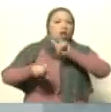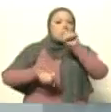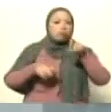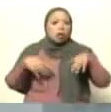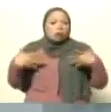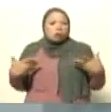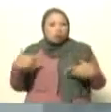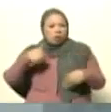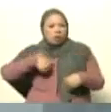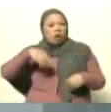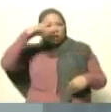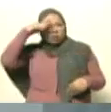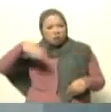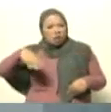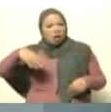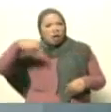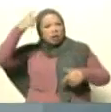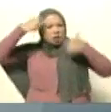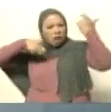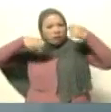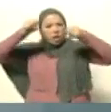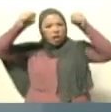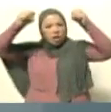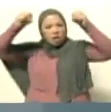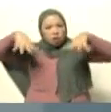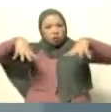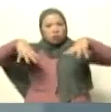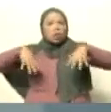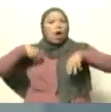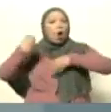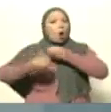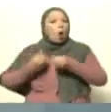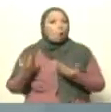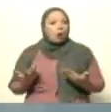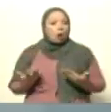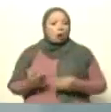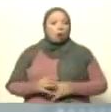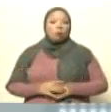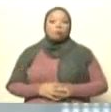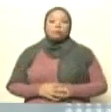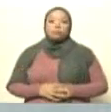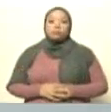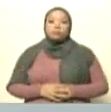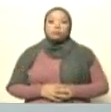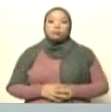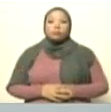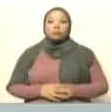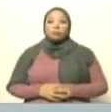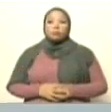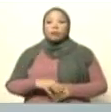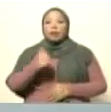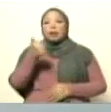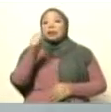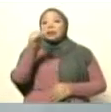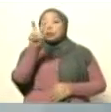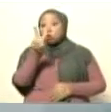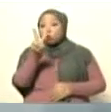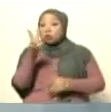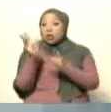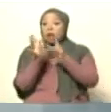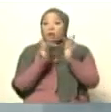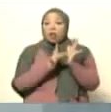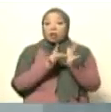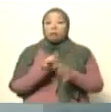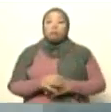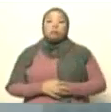Armada, a eso de las 3 de la tarde del día 12, 3 de la